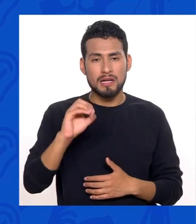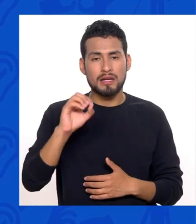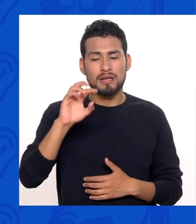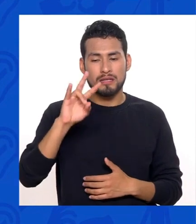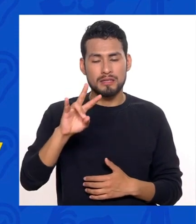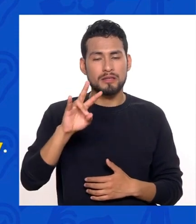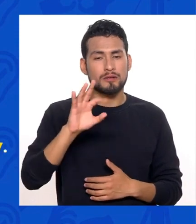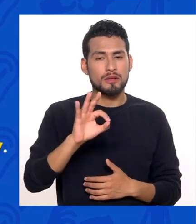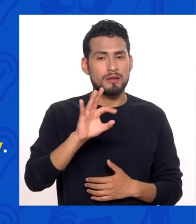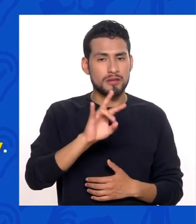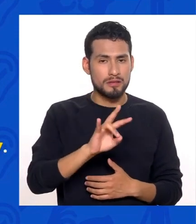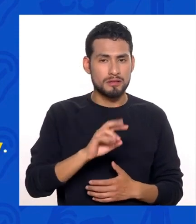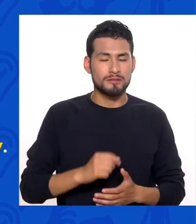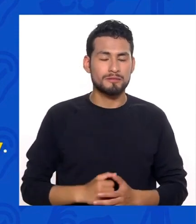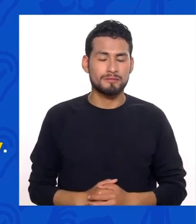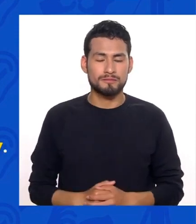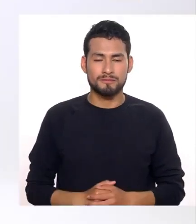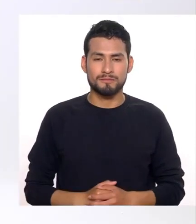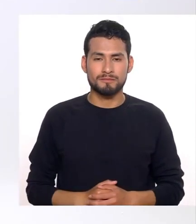30.797.